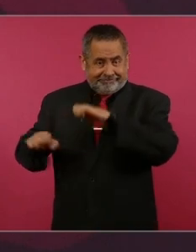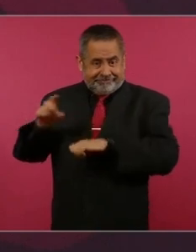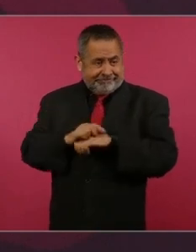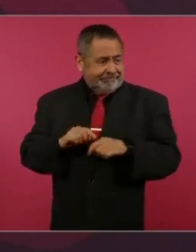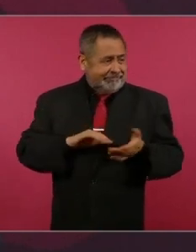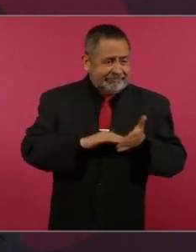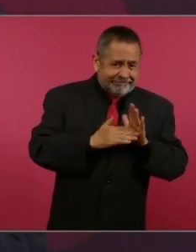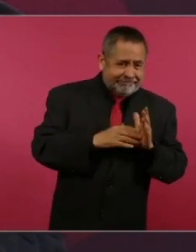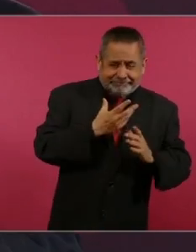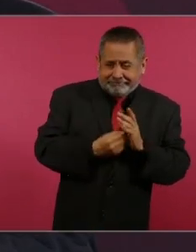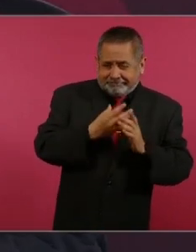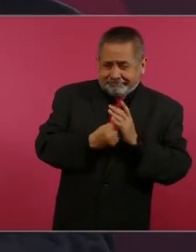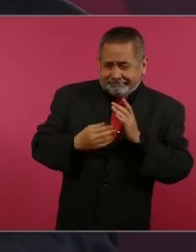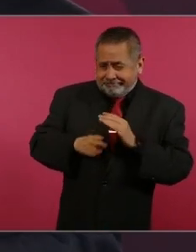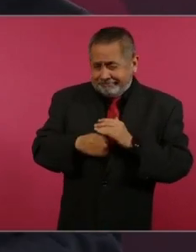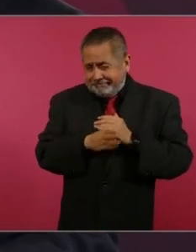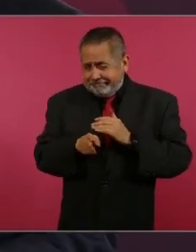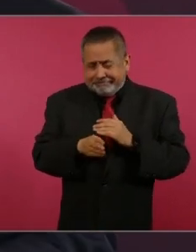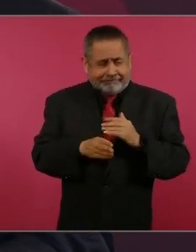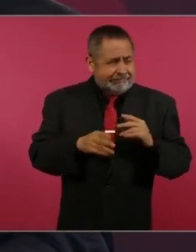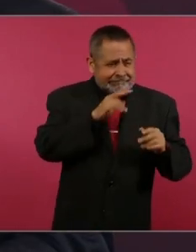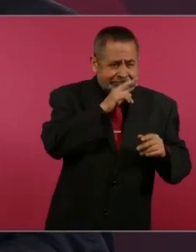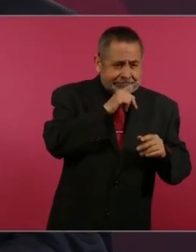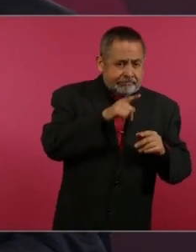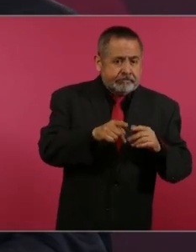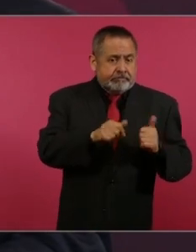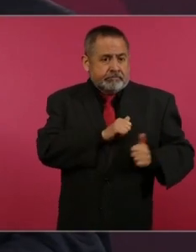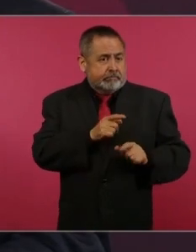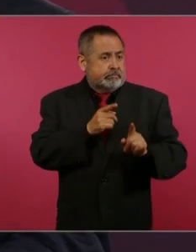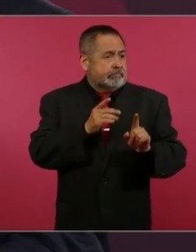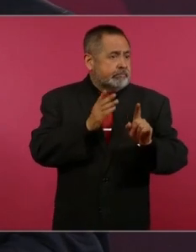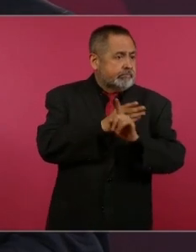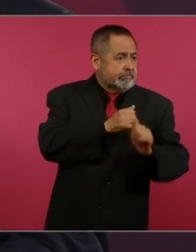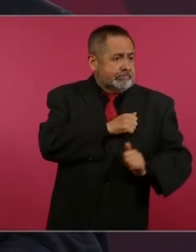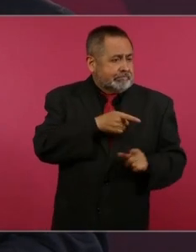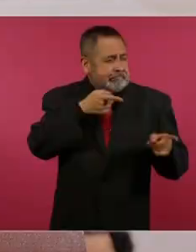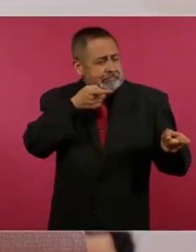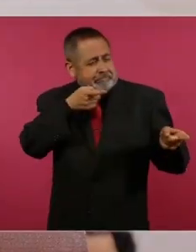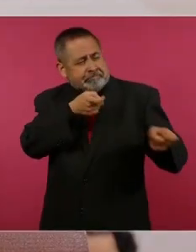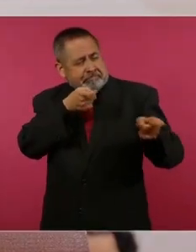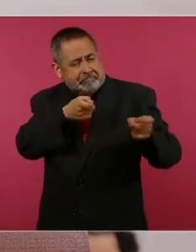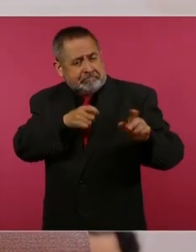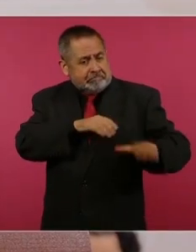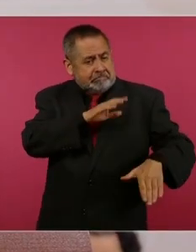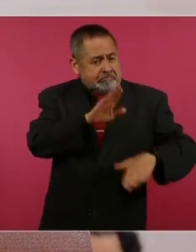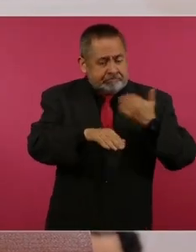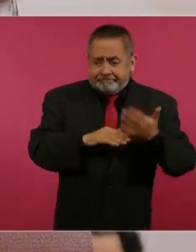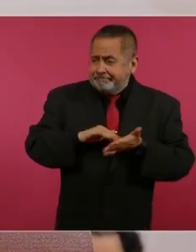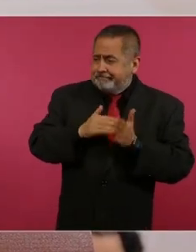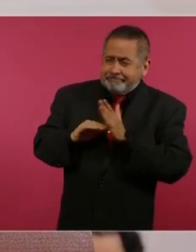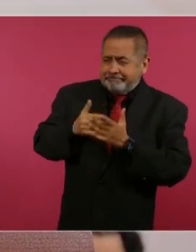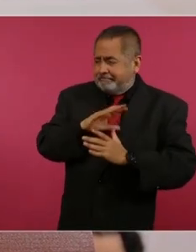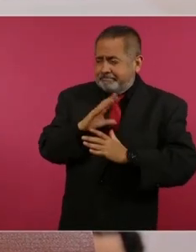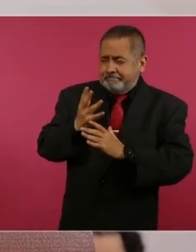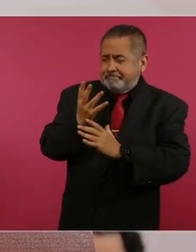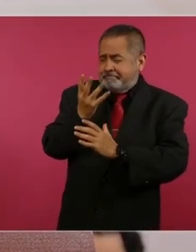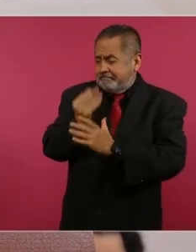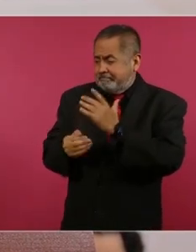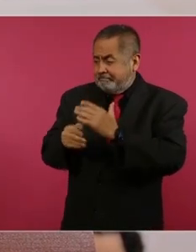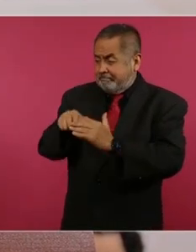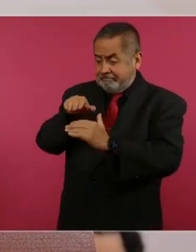habían de militares cazándolos para asesinarlos, pero al llegar a la